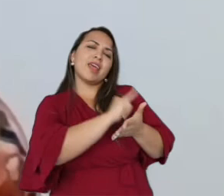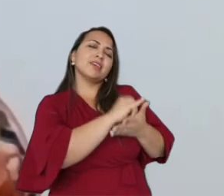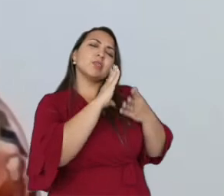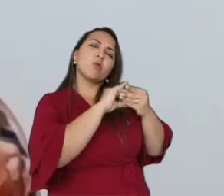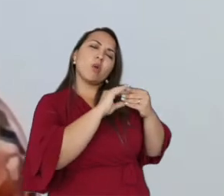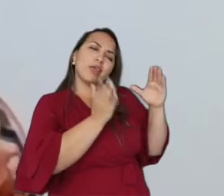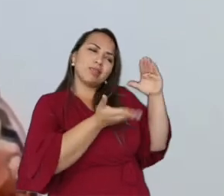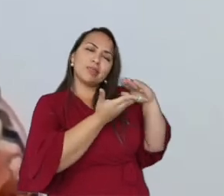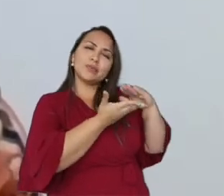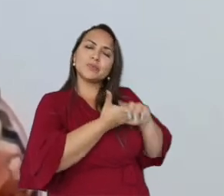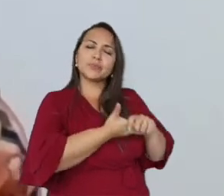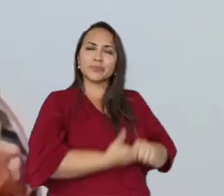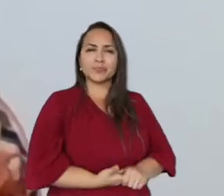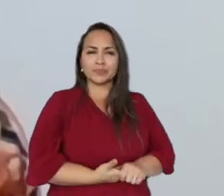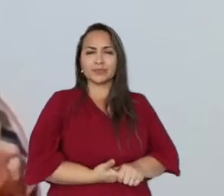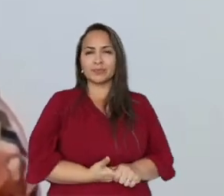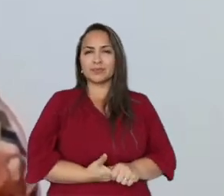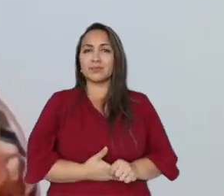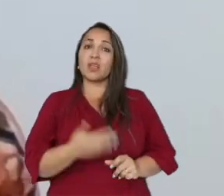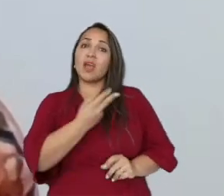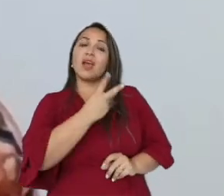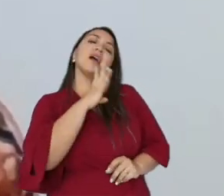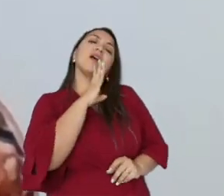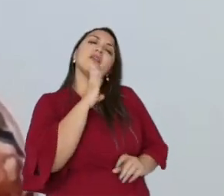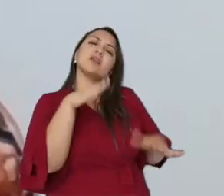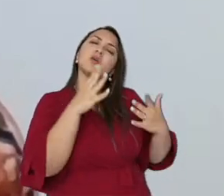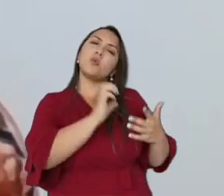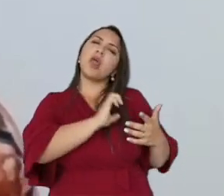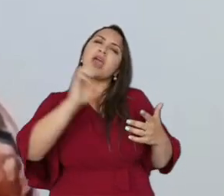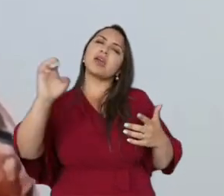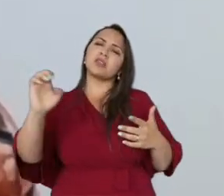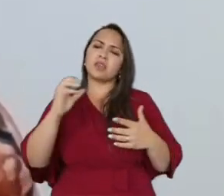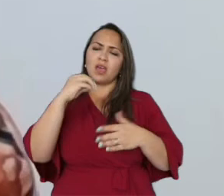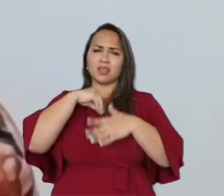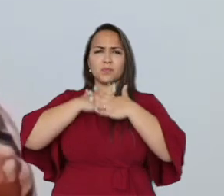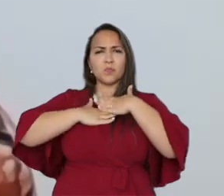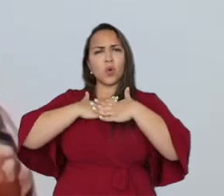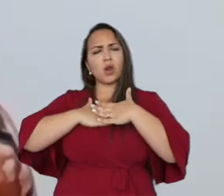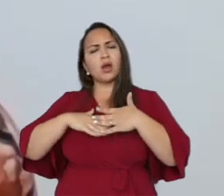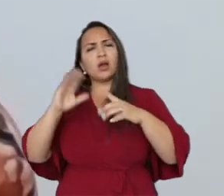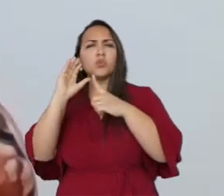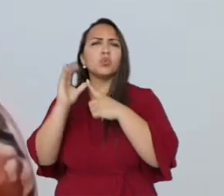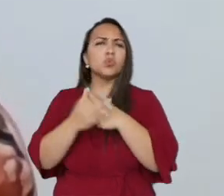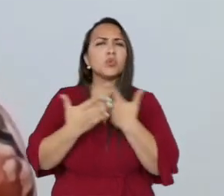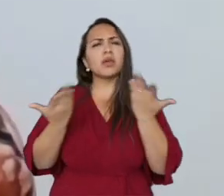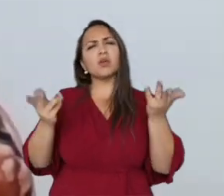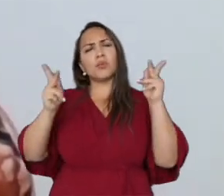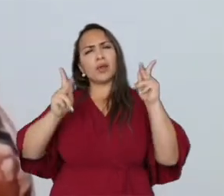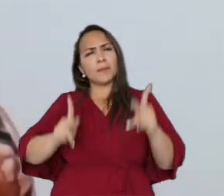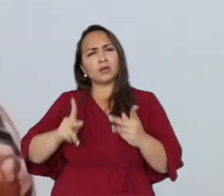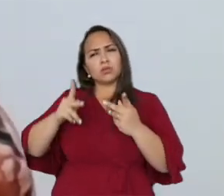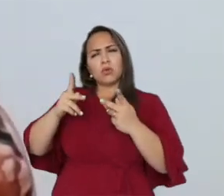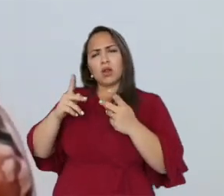novelita porque hablaba sobre la ética y la moral, la cultura, de cómo las personas